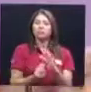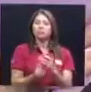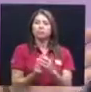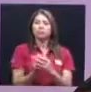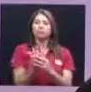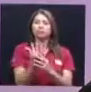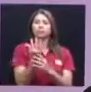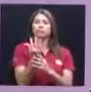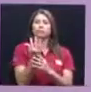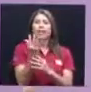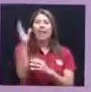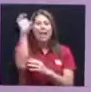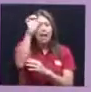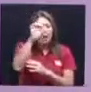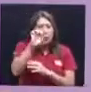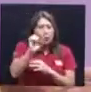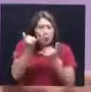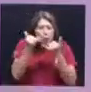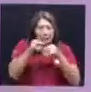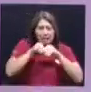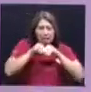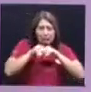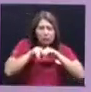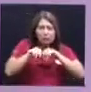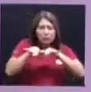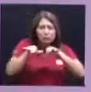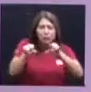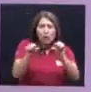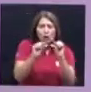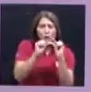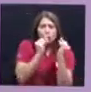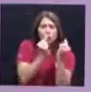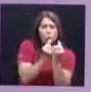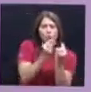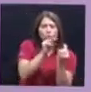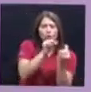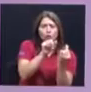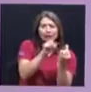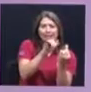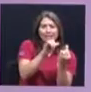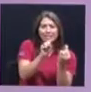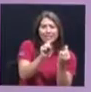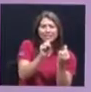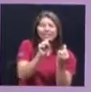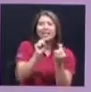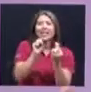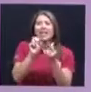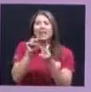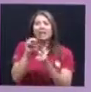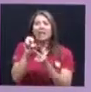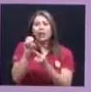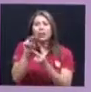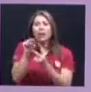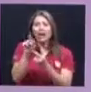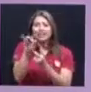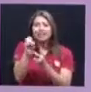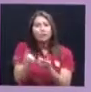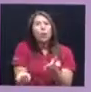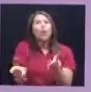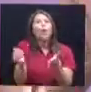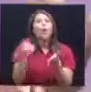por esos grupos neonazis y nazis que están matando a los judíos de